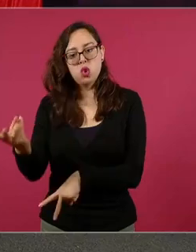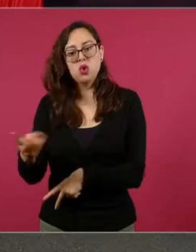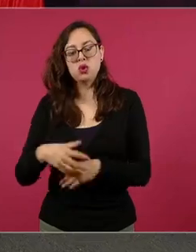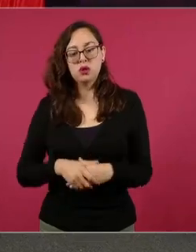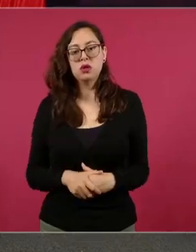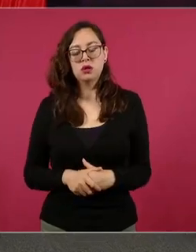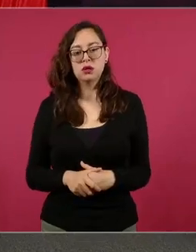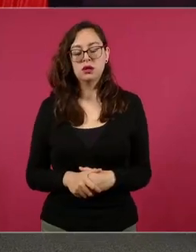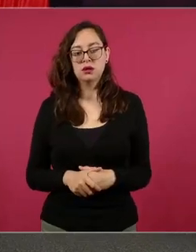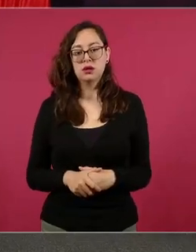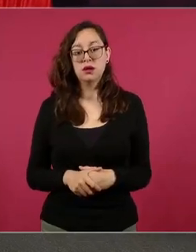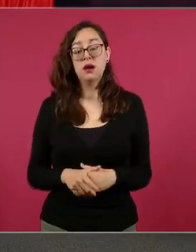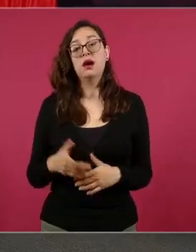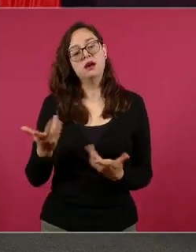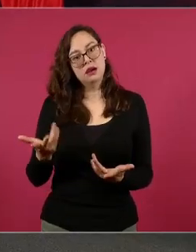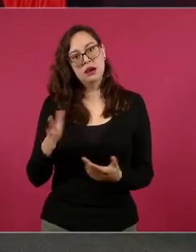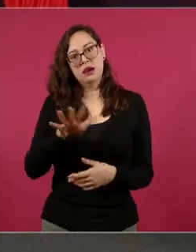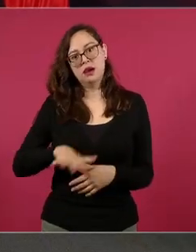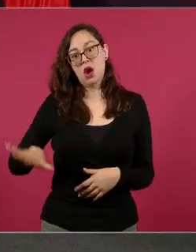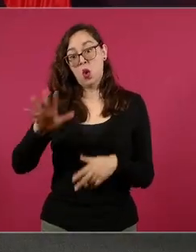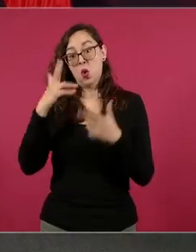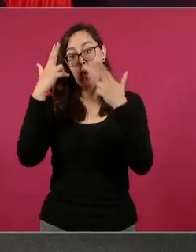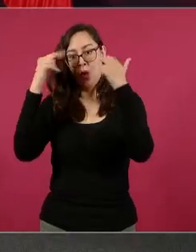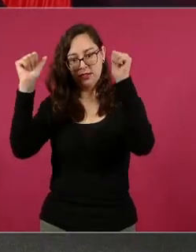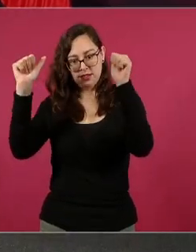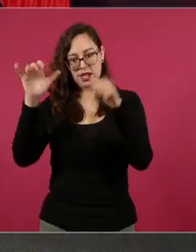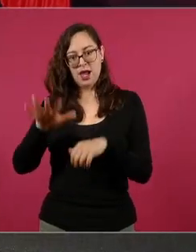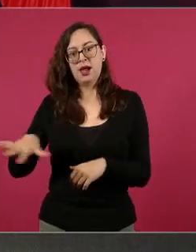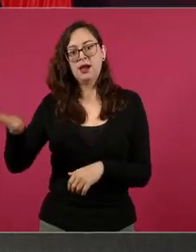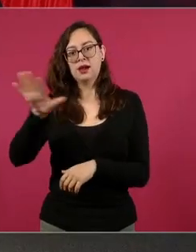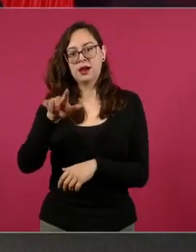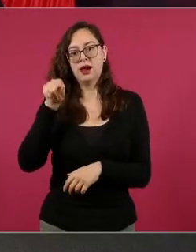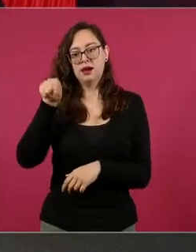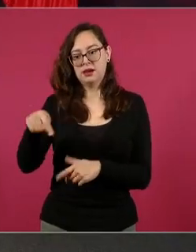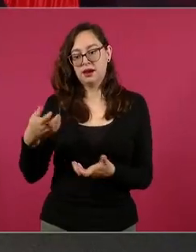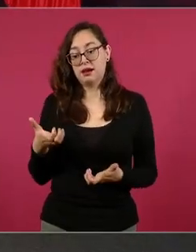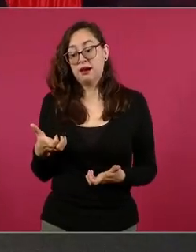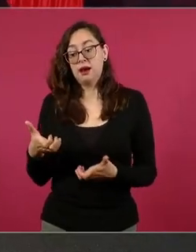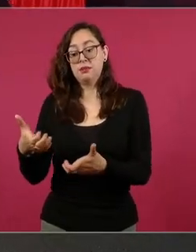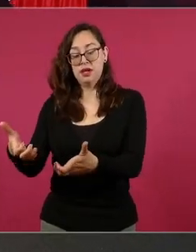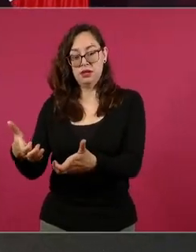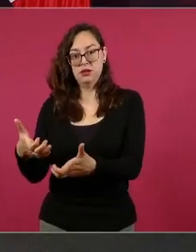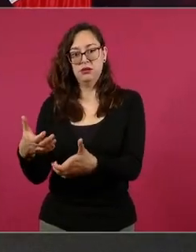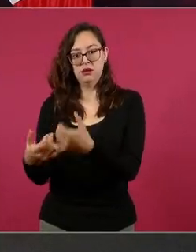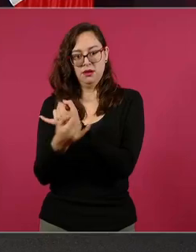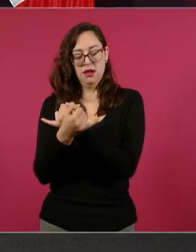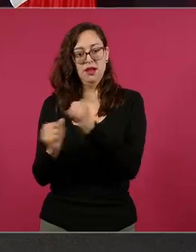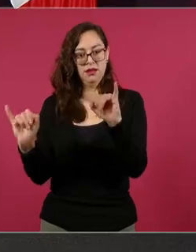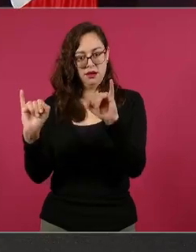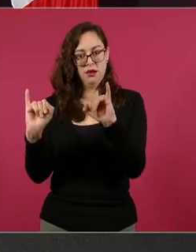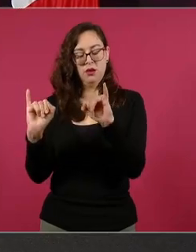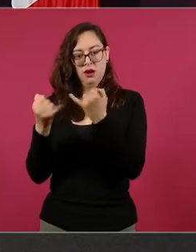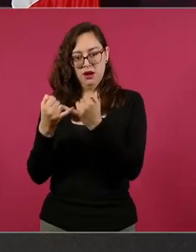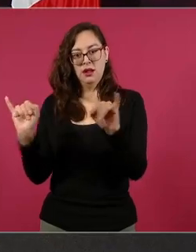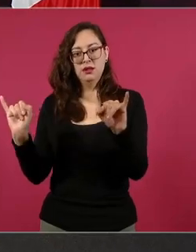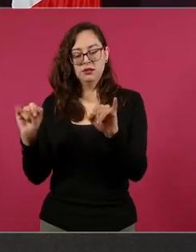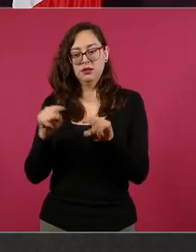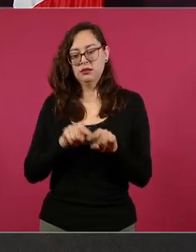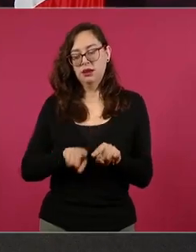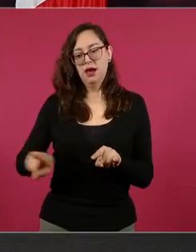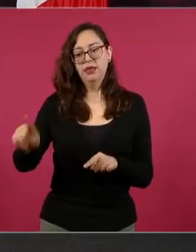No, voy a la Huasteca. Vamos a inaugurar ya el camino de Valle Tamazunchale.